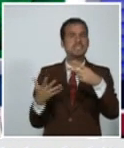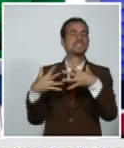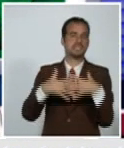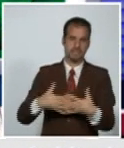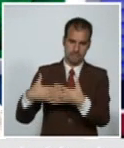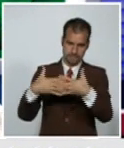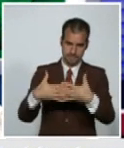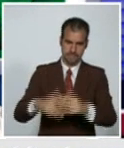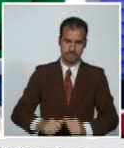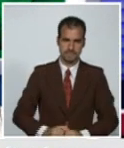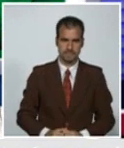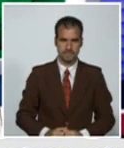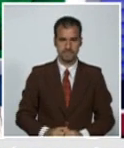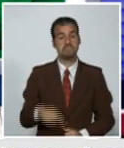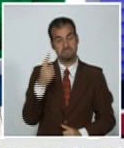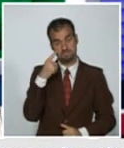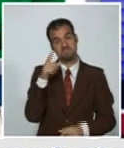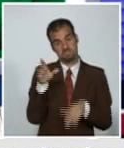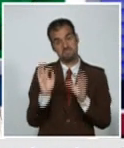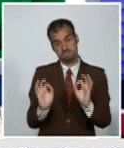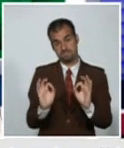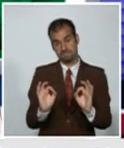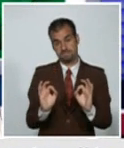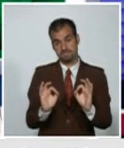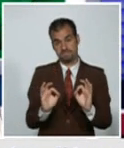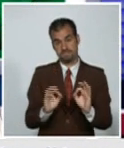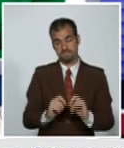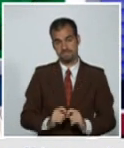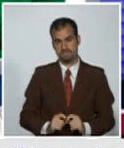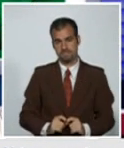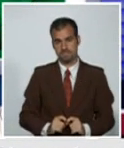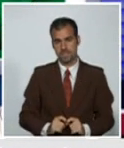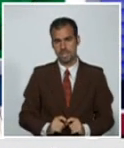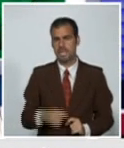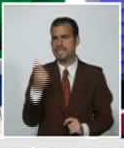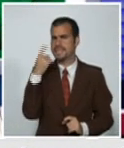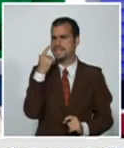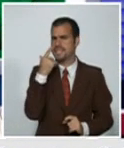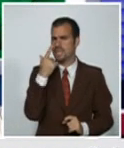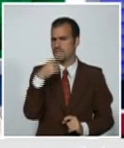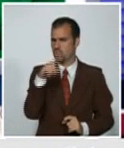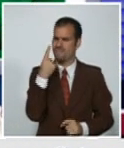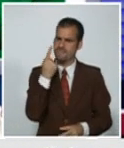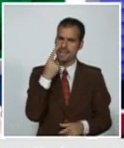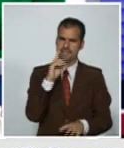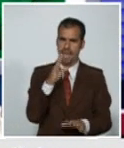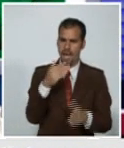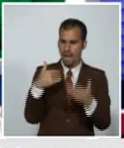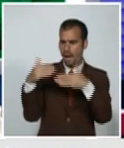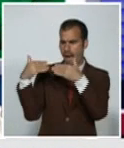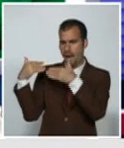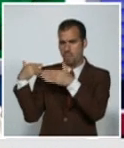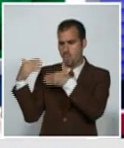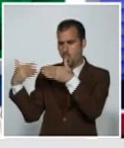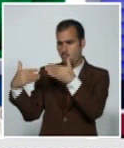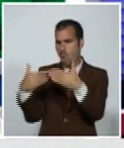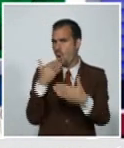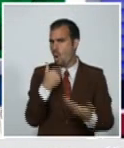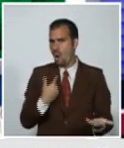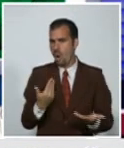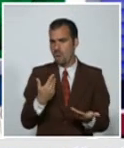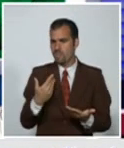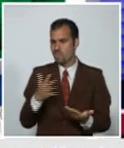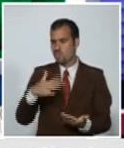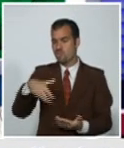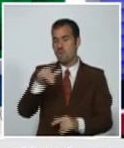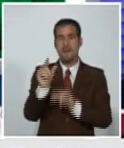algo que se ha caracterizado, ¿no? Que si ustedes se dan cuenta, todos han sido viajeros cubanos, ninguno